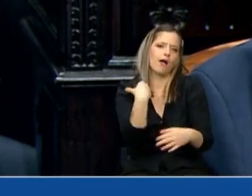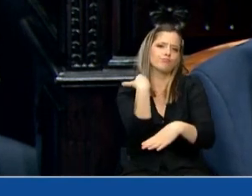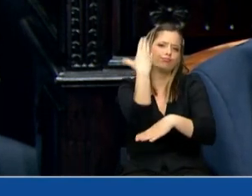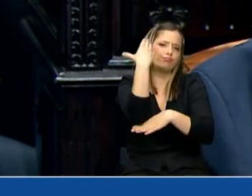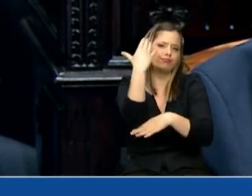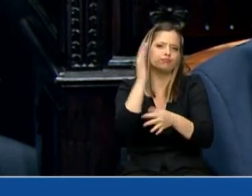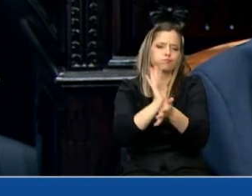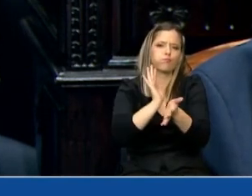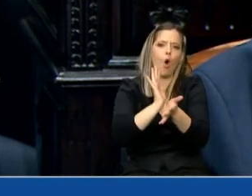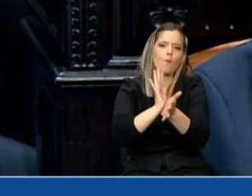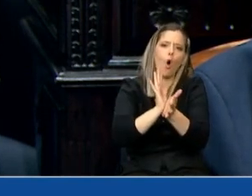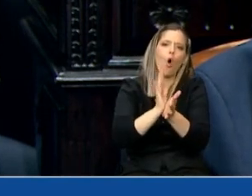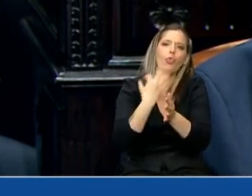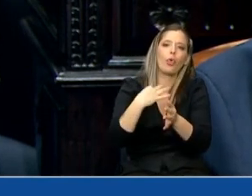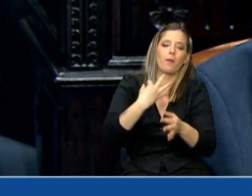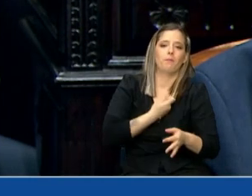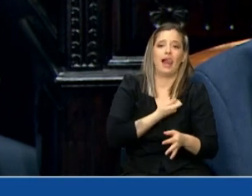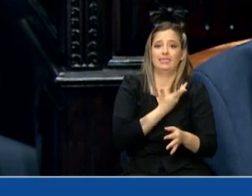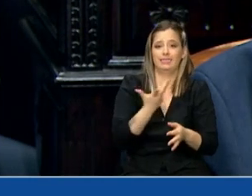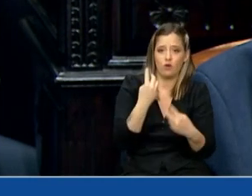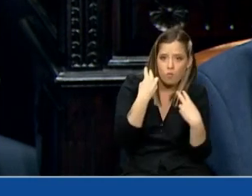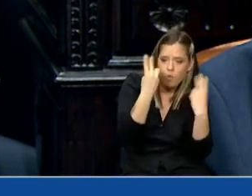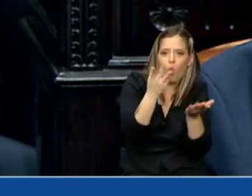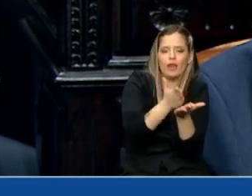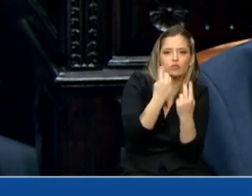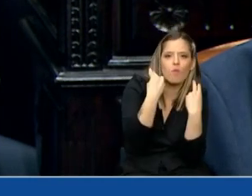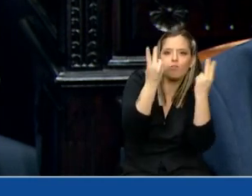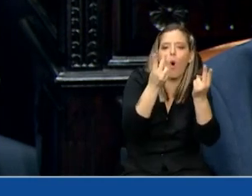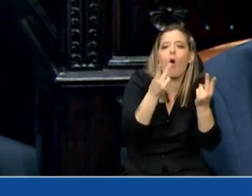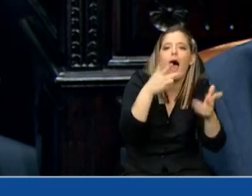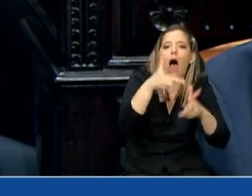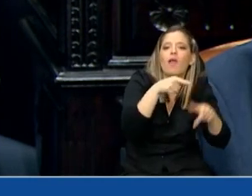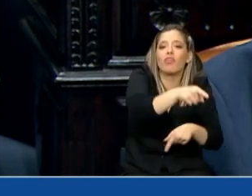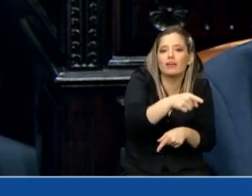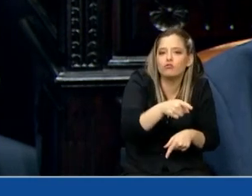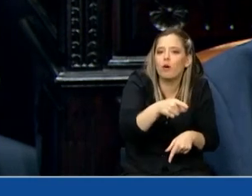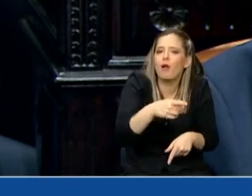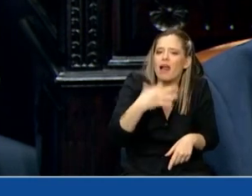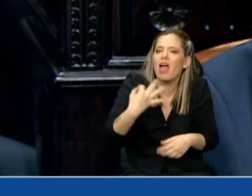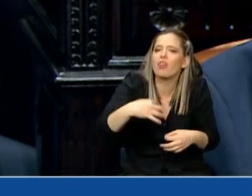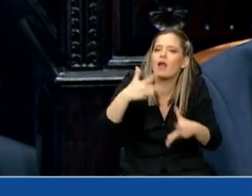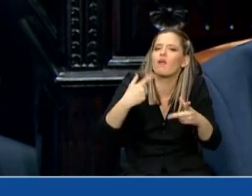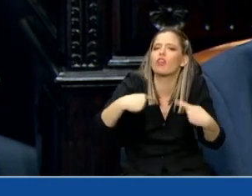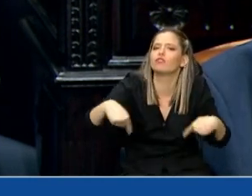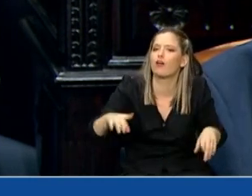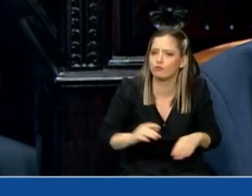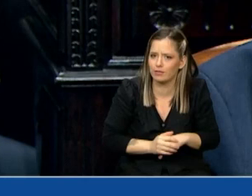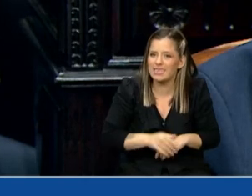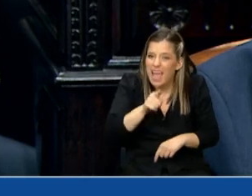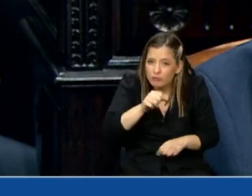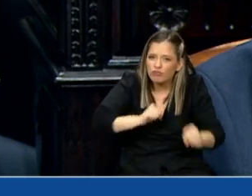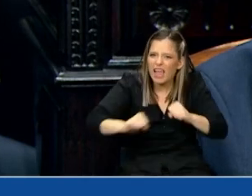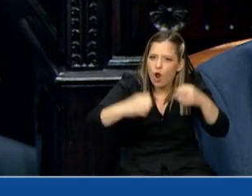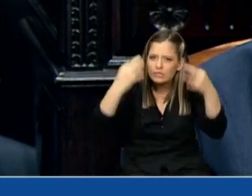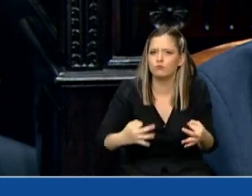derecho a rebelión de los palestinos para no decir lo que tienen que decir, que este es un acto